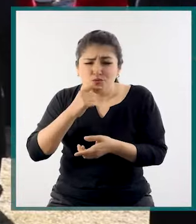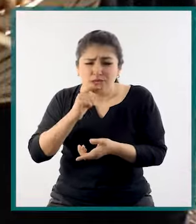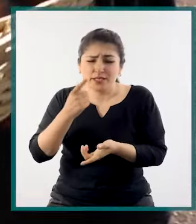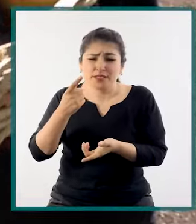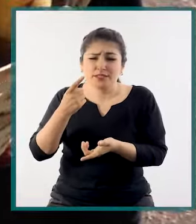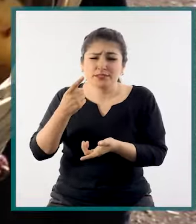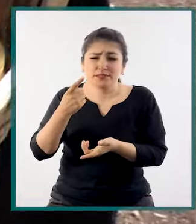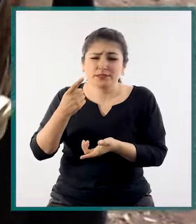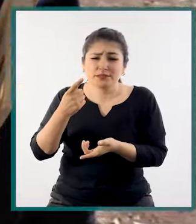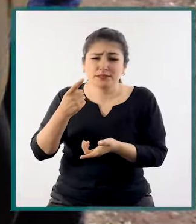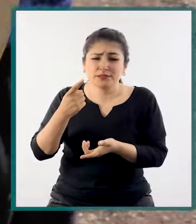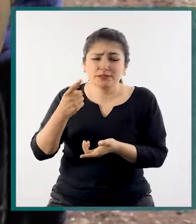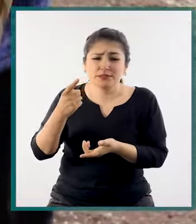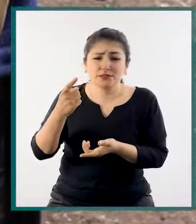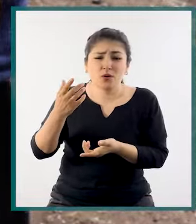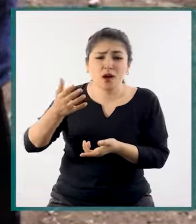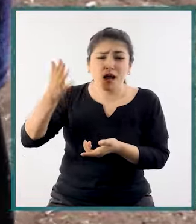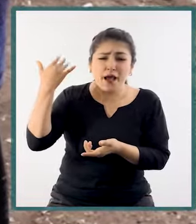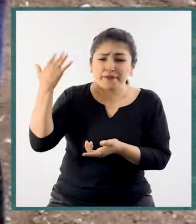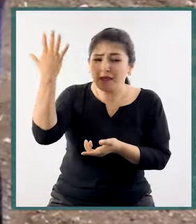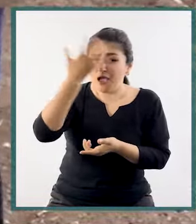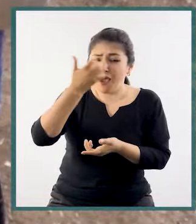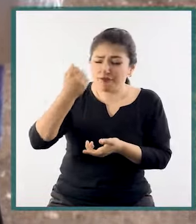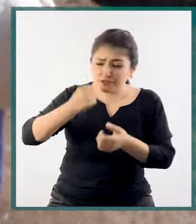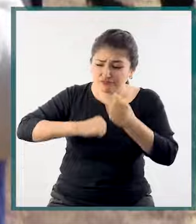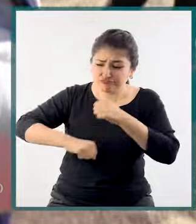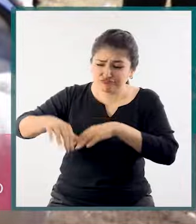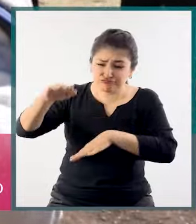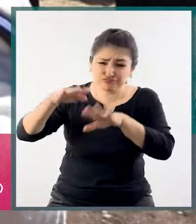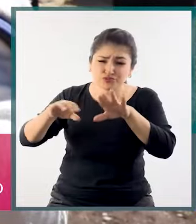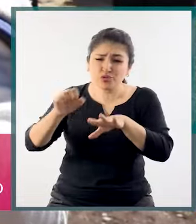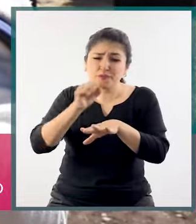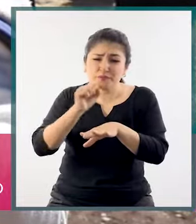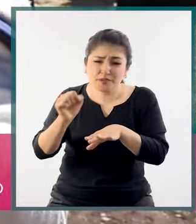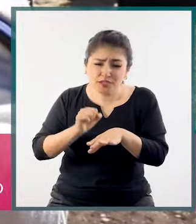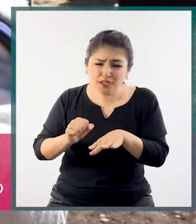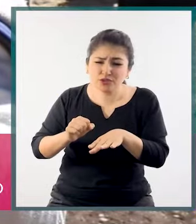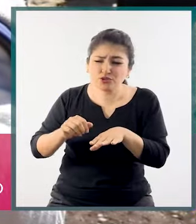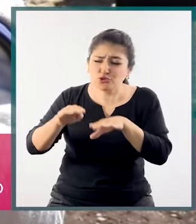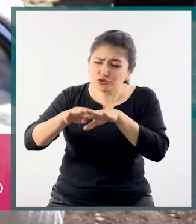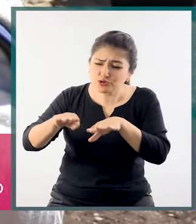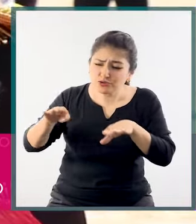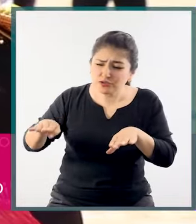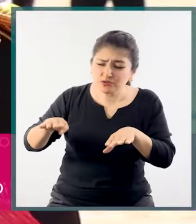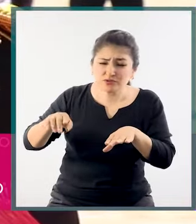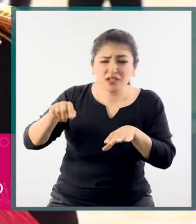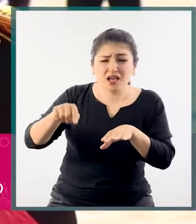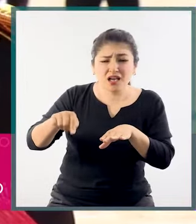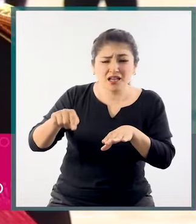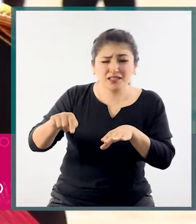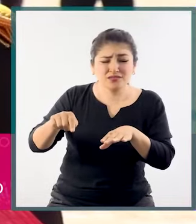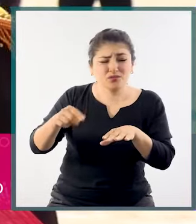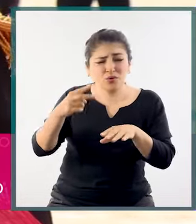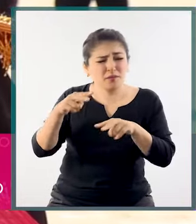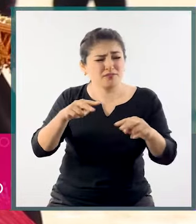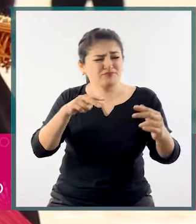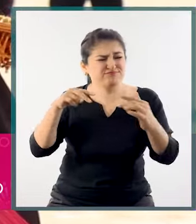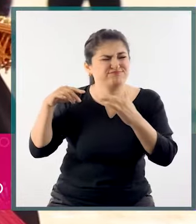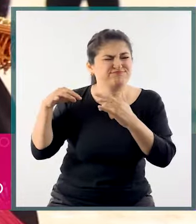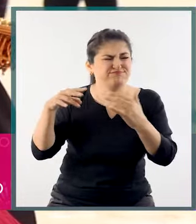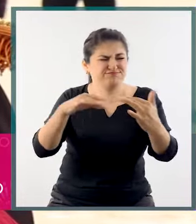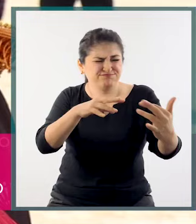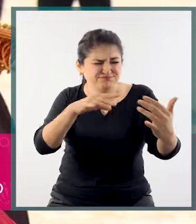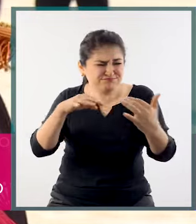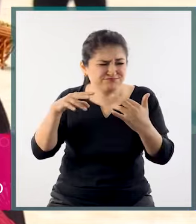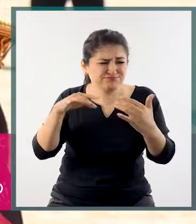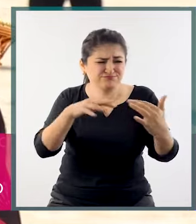mujeres, los afrodescendientes, ancianos, niños, que en su momento, producto